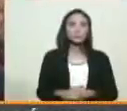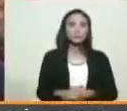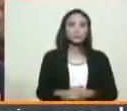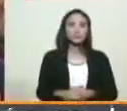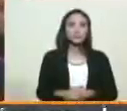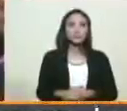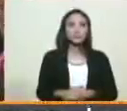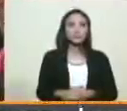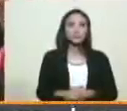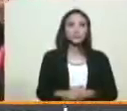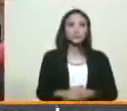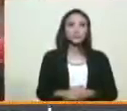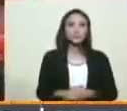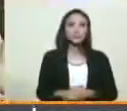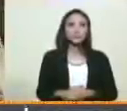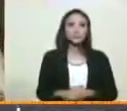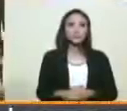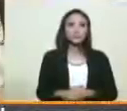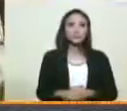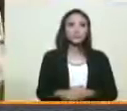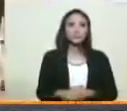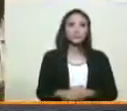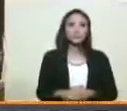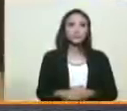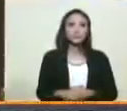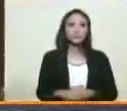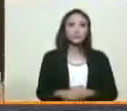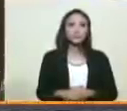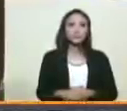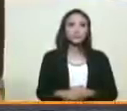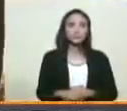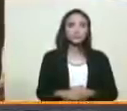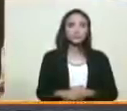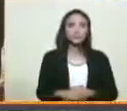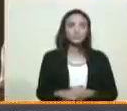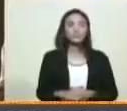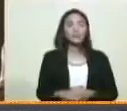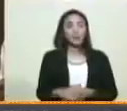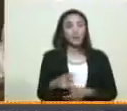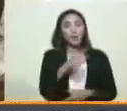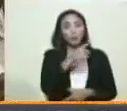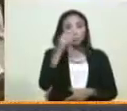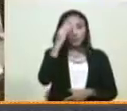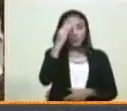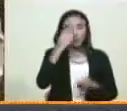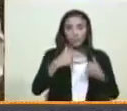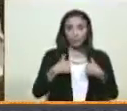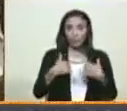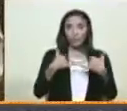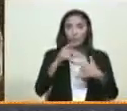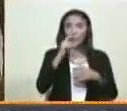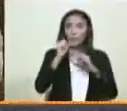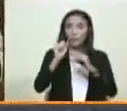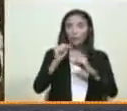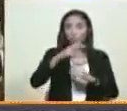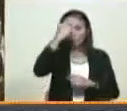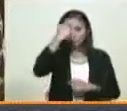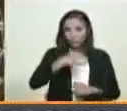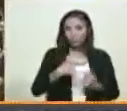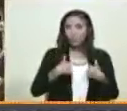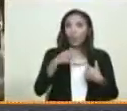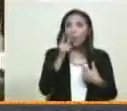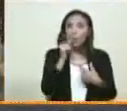Ustedes saben que yo, Nicolás Maduro Moros, este hombre que está